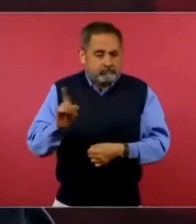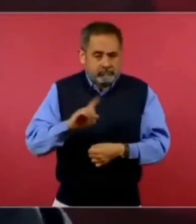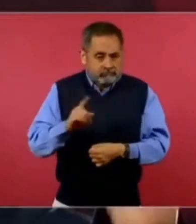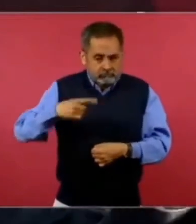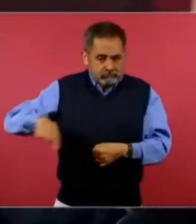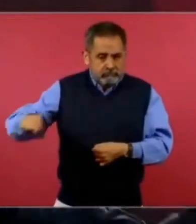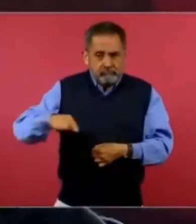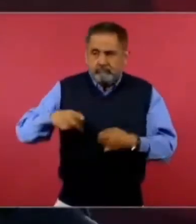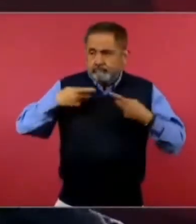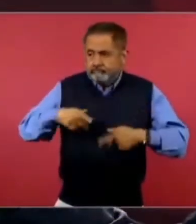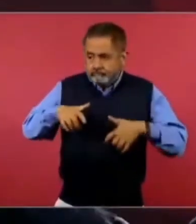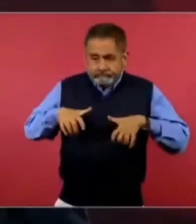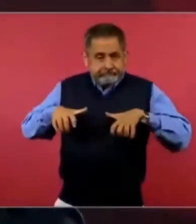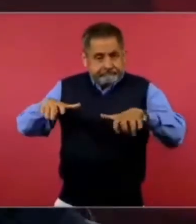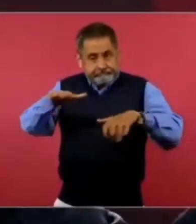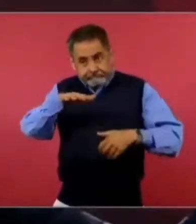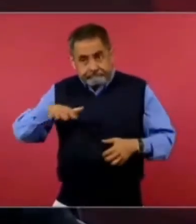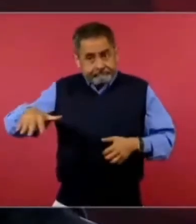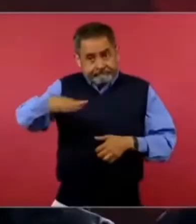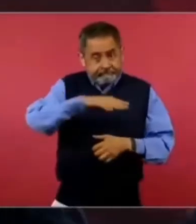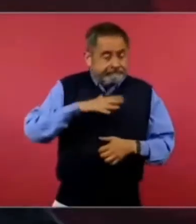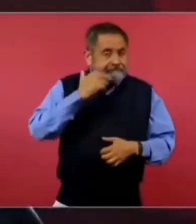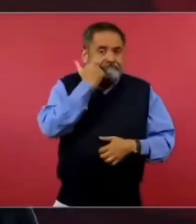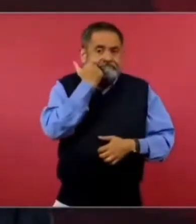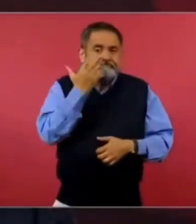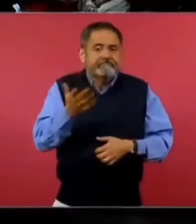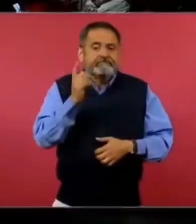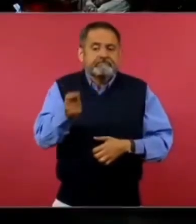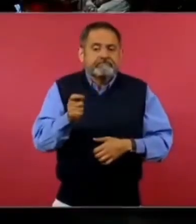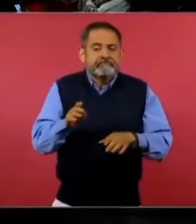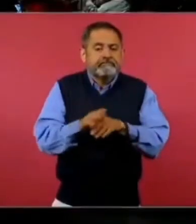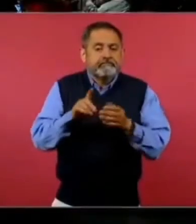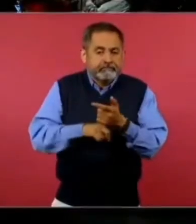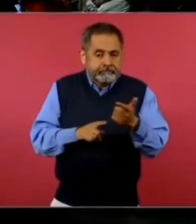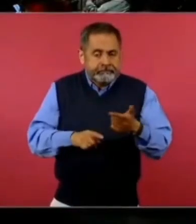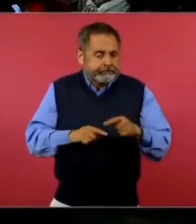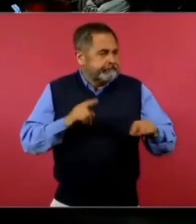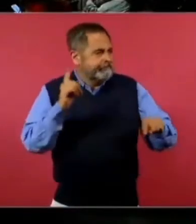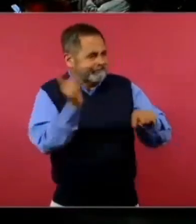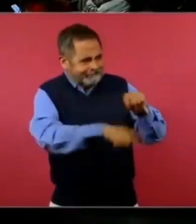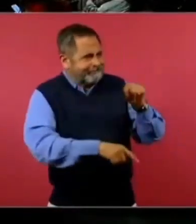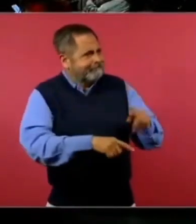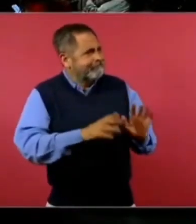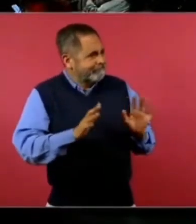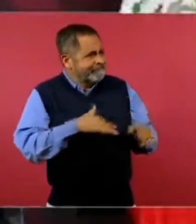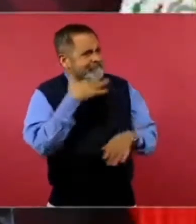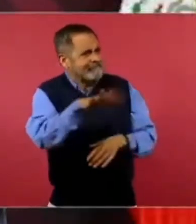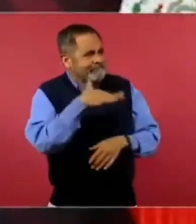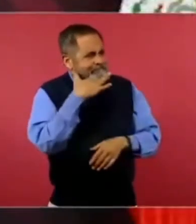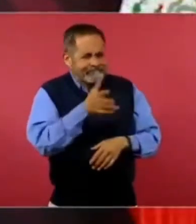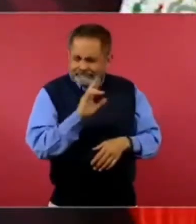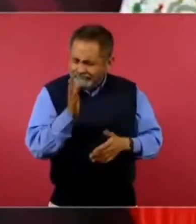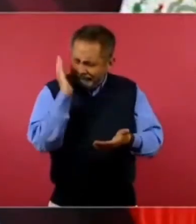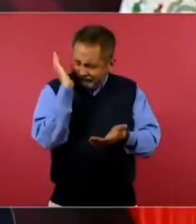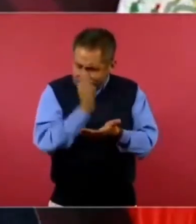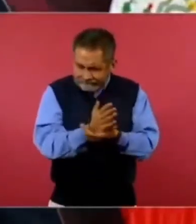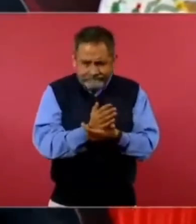El pueblo quiere que se siga limpiando la vida pública, que se